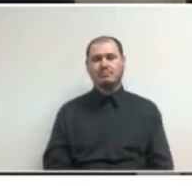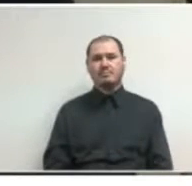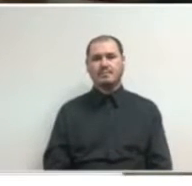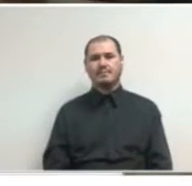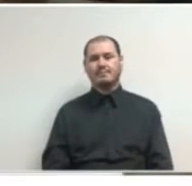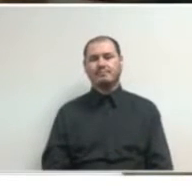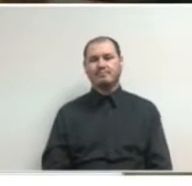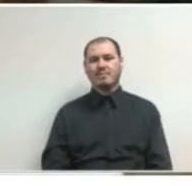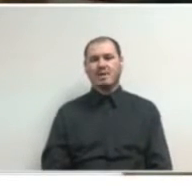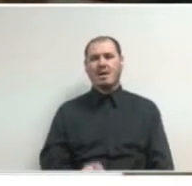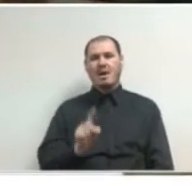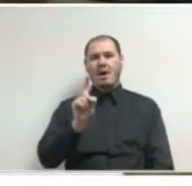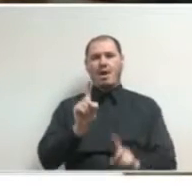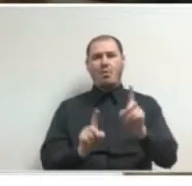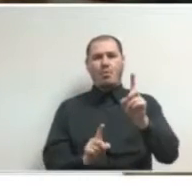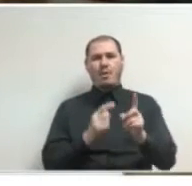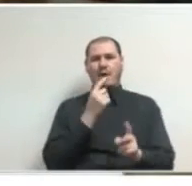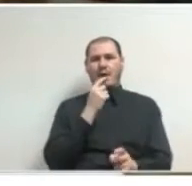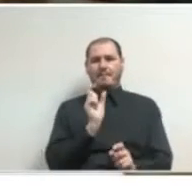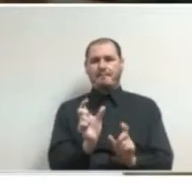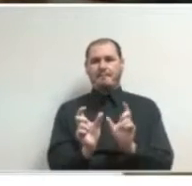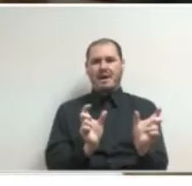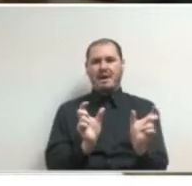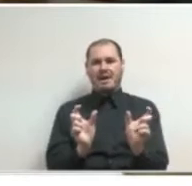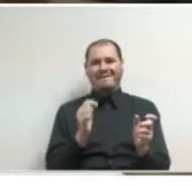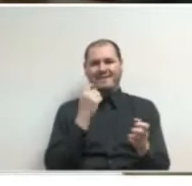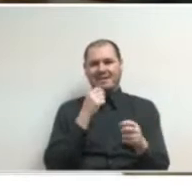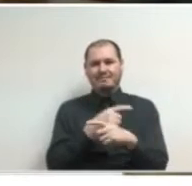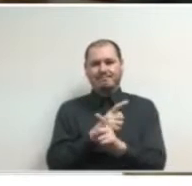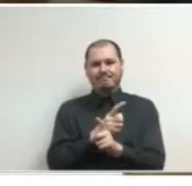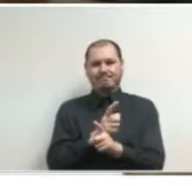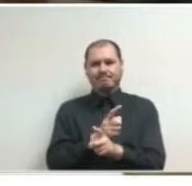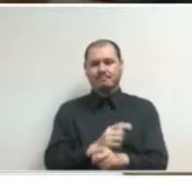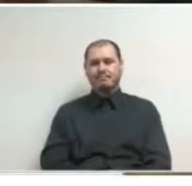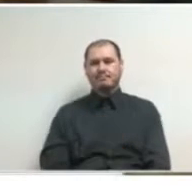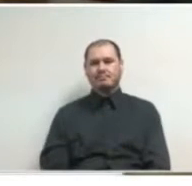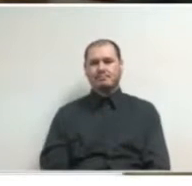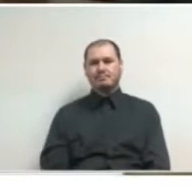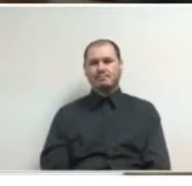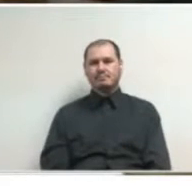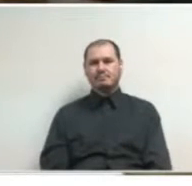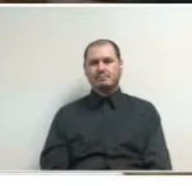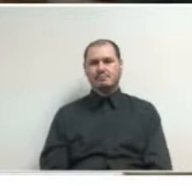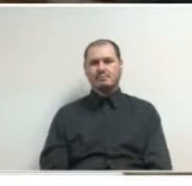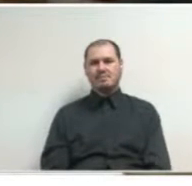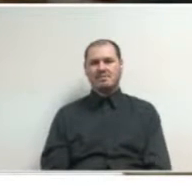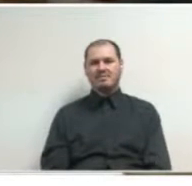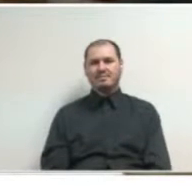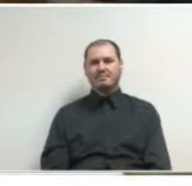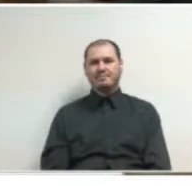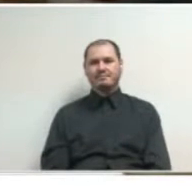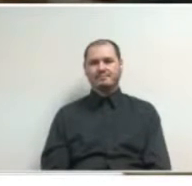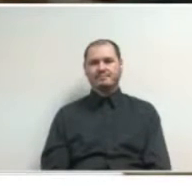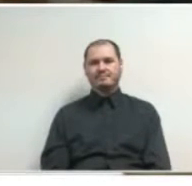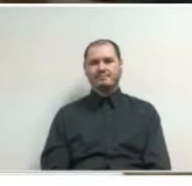pez iba. Decisiones que probablemente permití incorporar a consideración de los ministros. Acá tú. Y me gustaría si